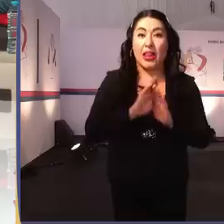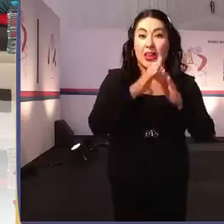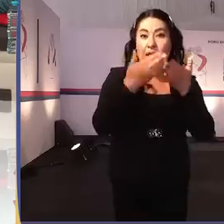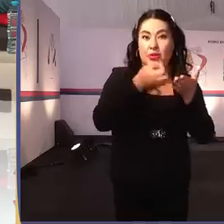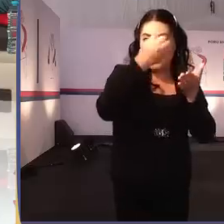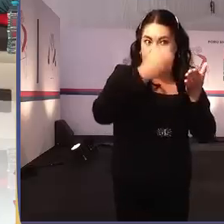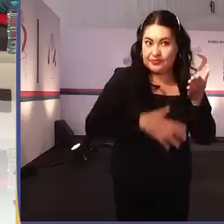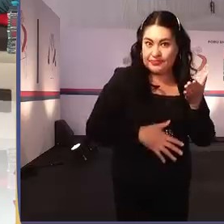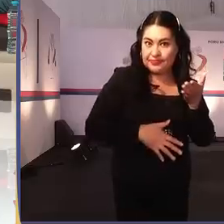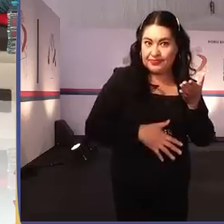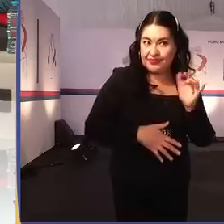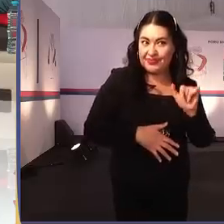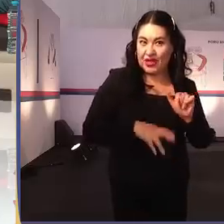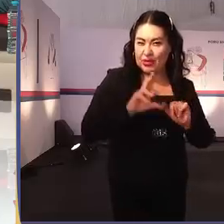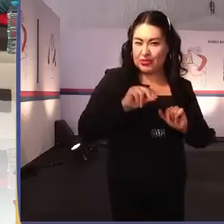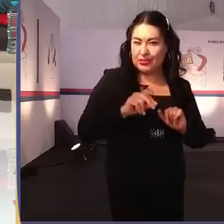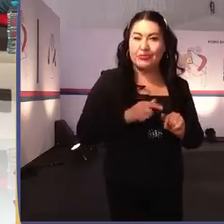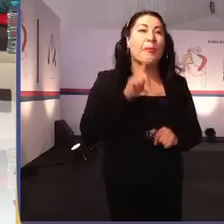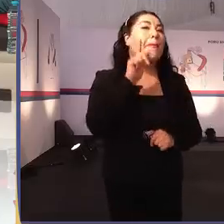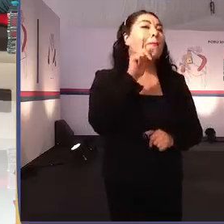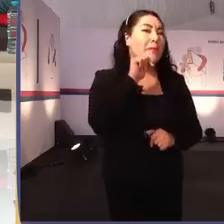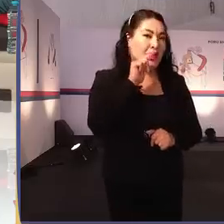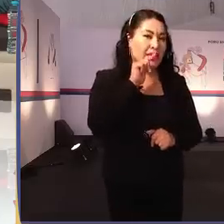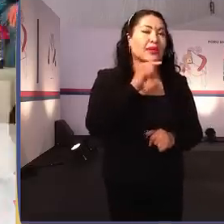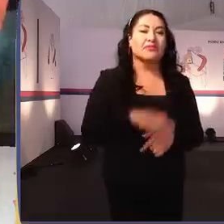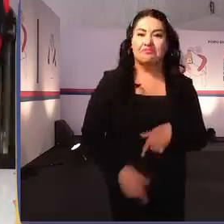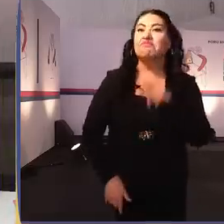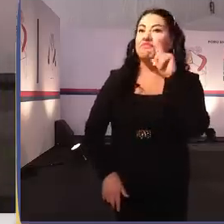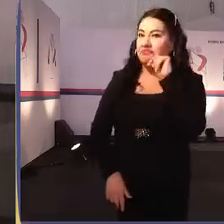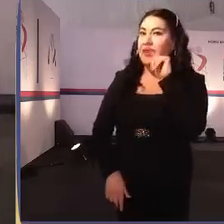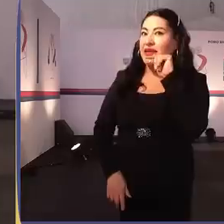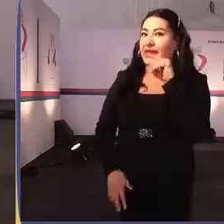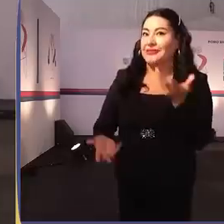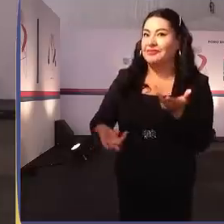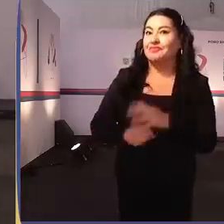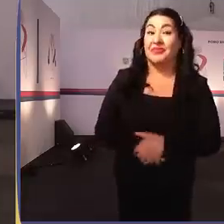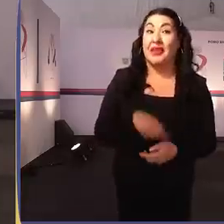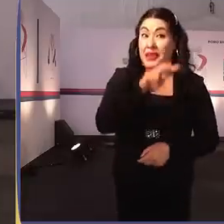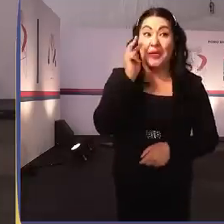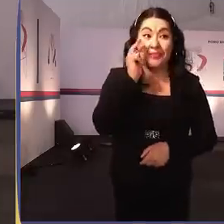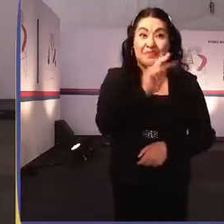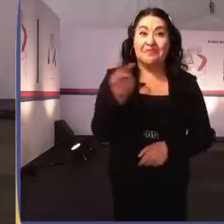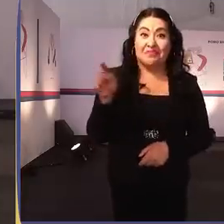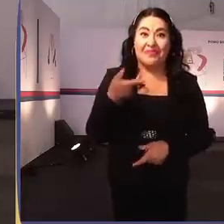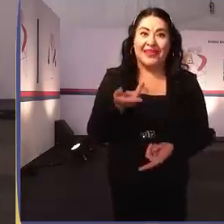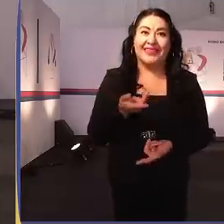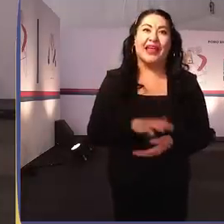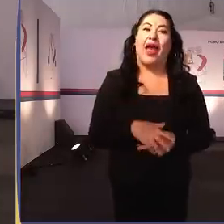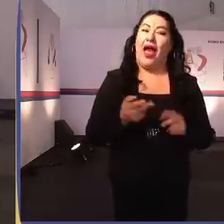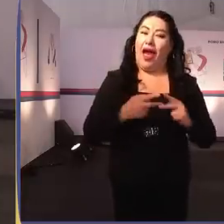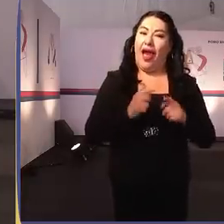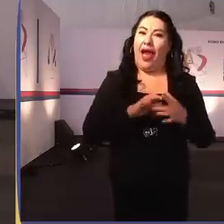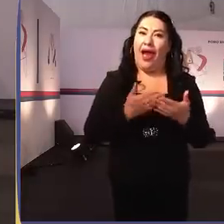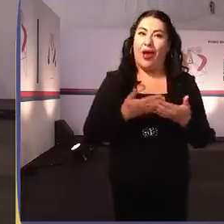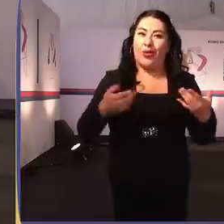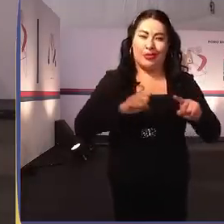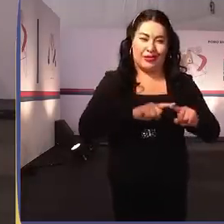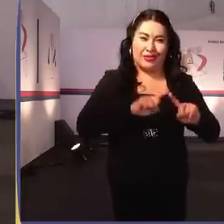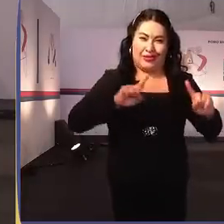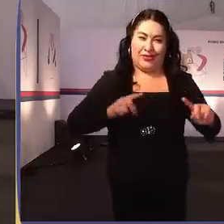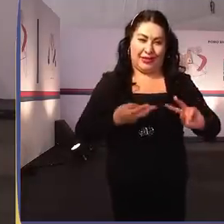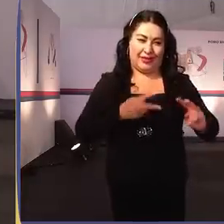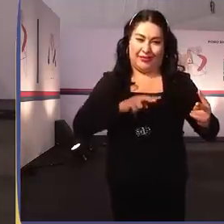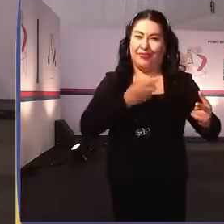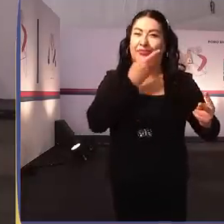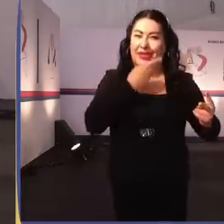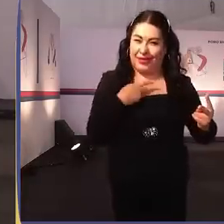o no? No. Mañana. Mañana. No. ¿Mañana qué? Ah, ya ven, ahora él es el del contradiscurso. Dice que no hay descuentos